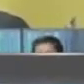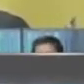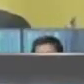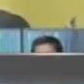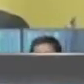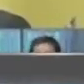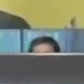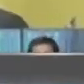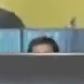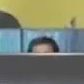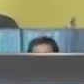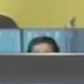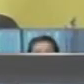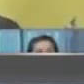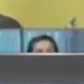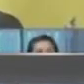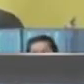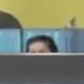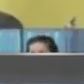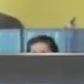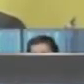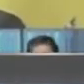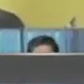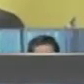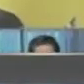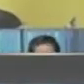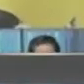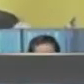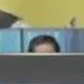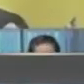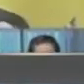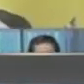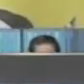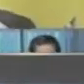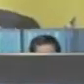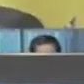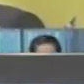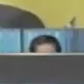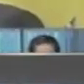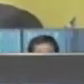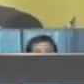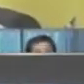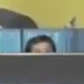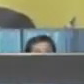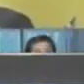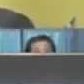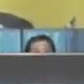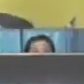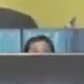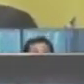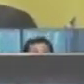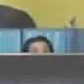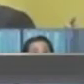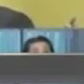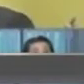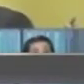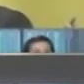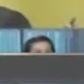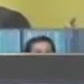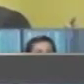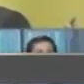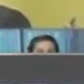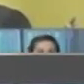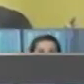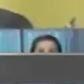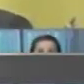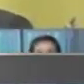próxima porque la última estuvo aquí fue aquí en caracas la próxima podría ser como lo dice la canciller en la provincia de manabí